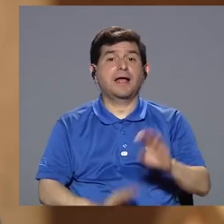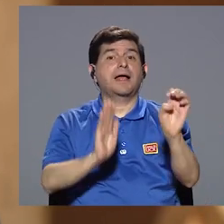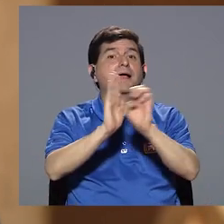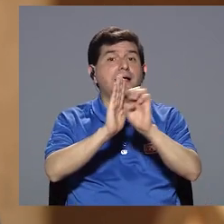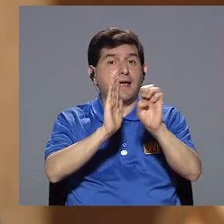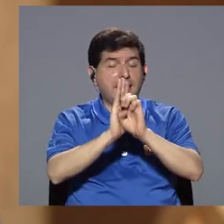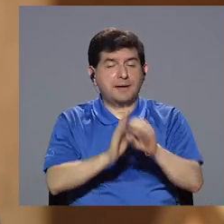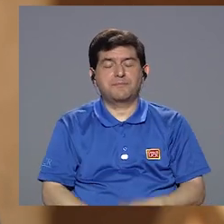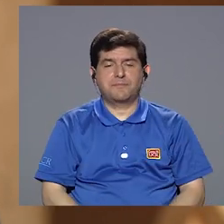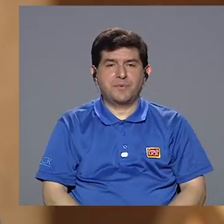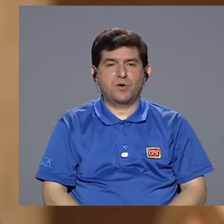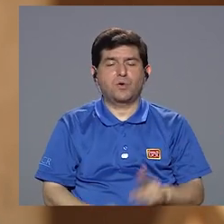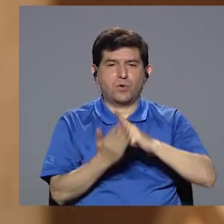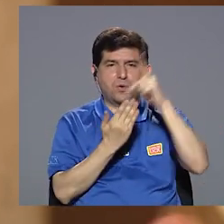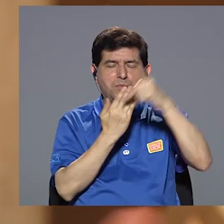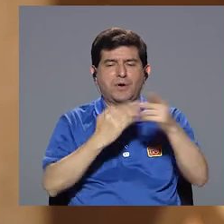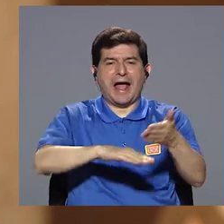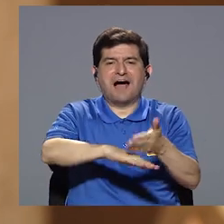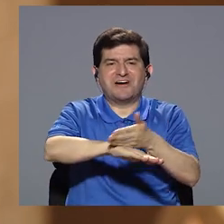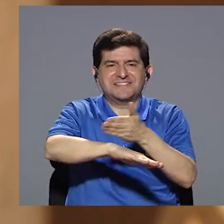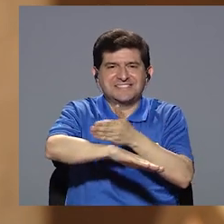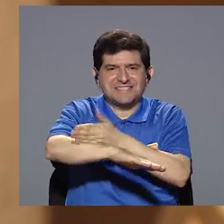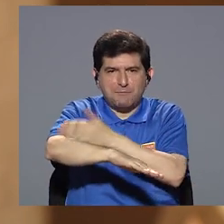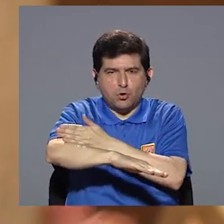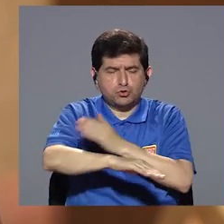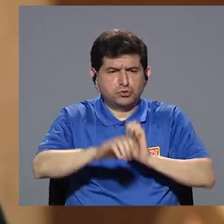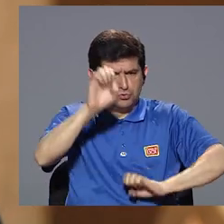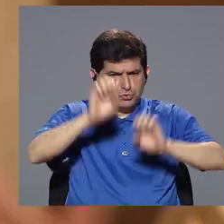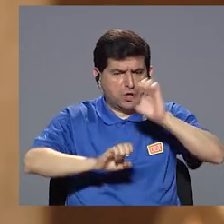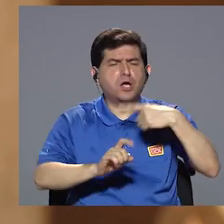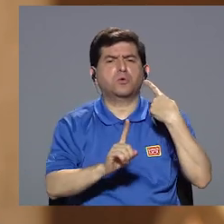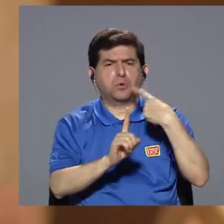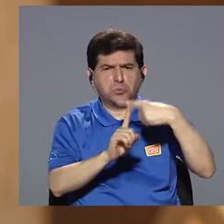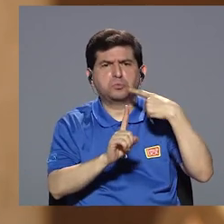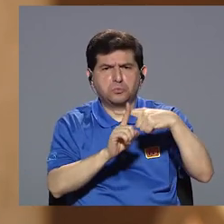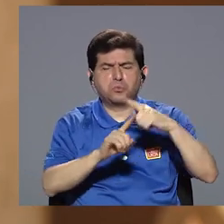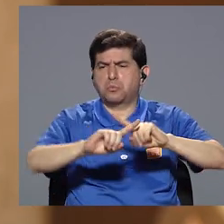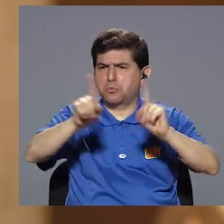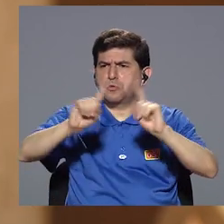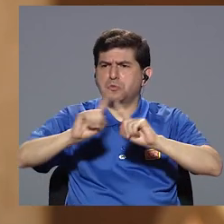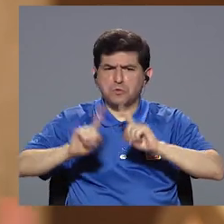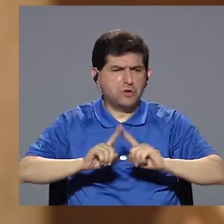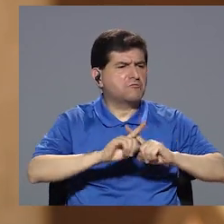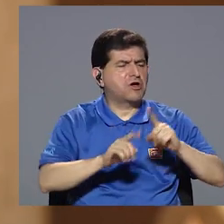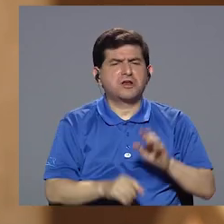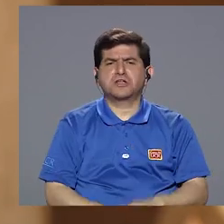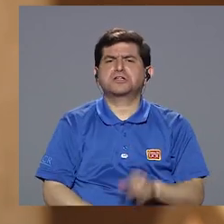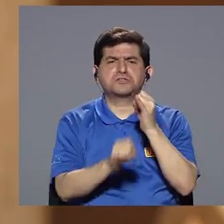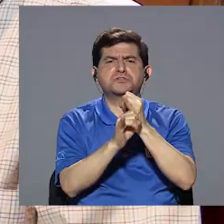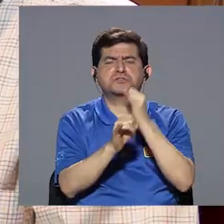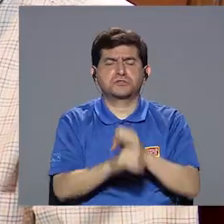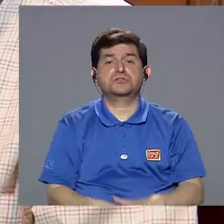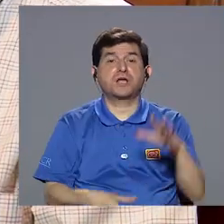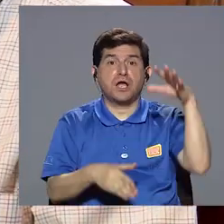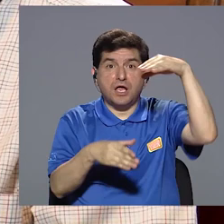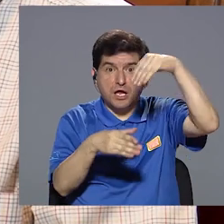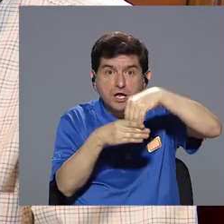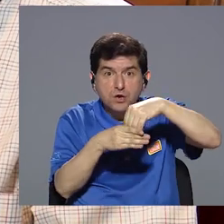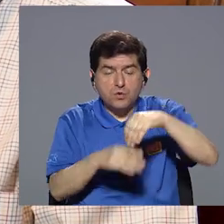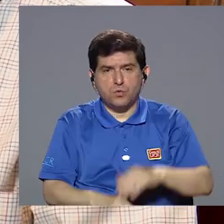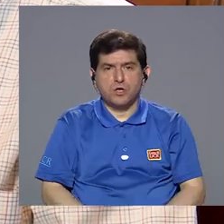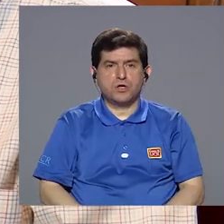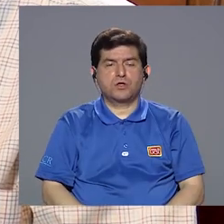un ejemplo de ello es avancemos que ha sido evaluado positivamente por diferentes instancias